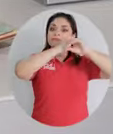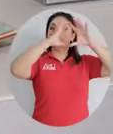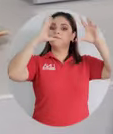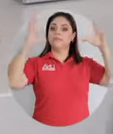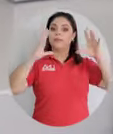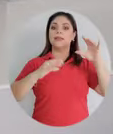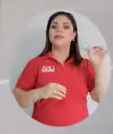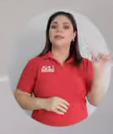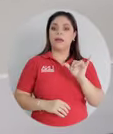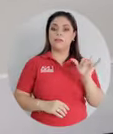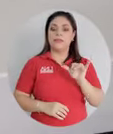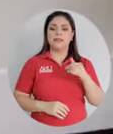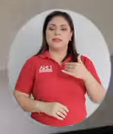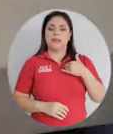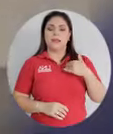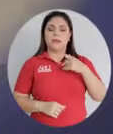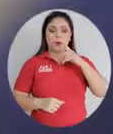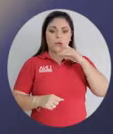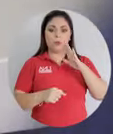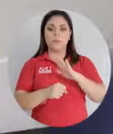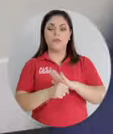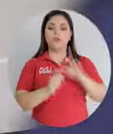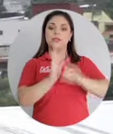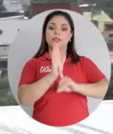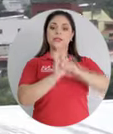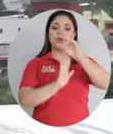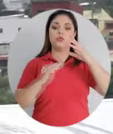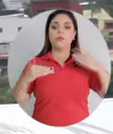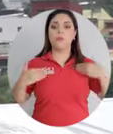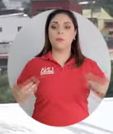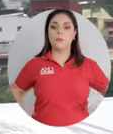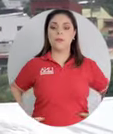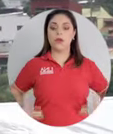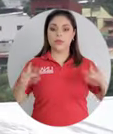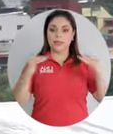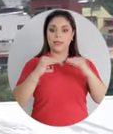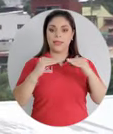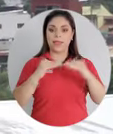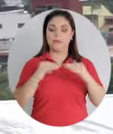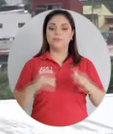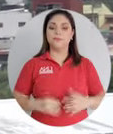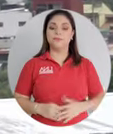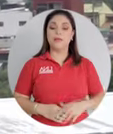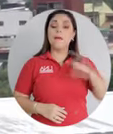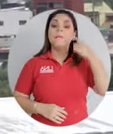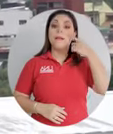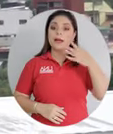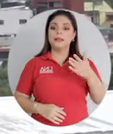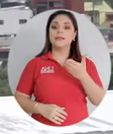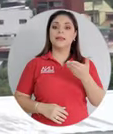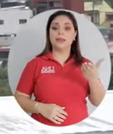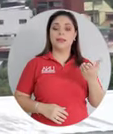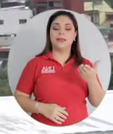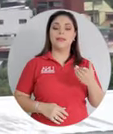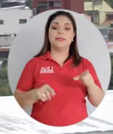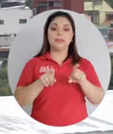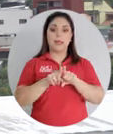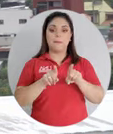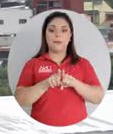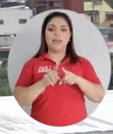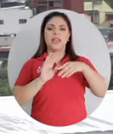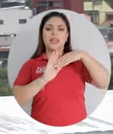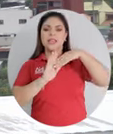nacional que también ha tenido, digamos, como ese compromiso con el desarrollo humano, con la equidad. Nos parece también